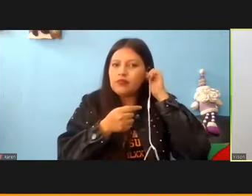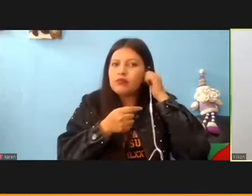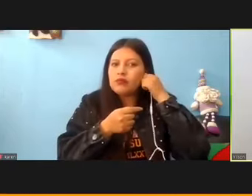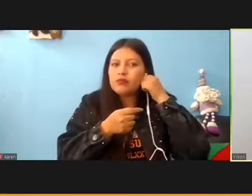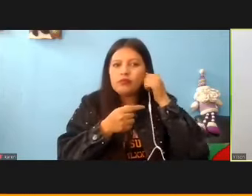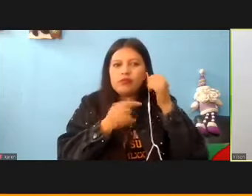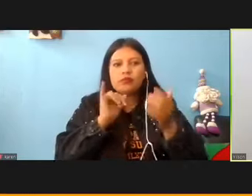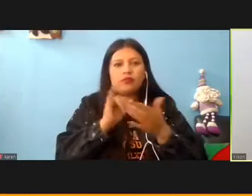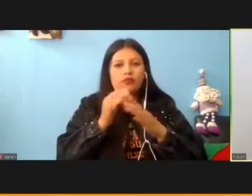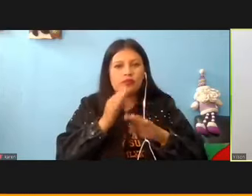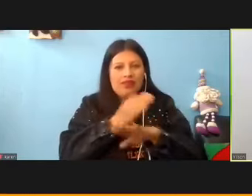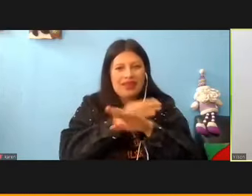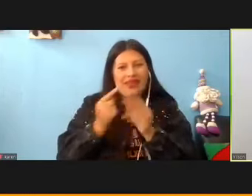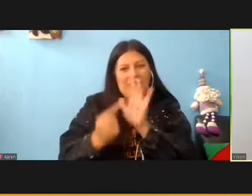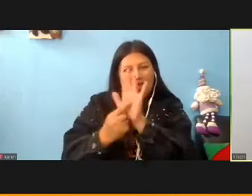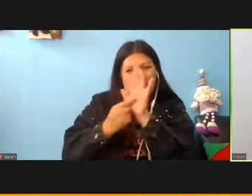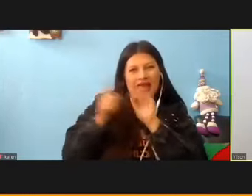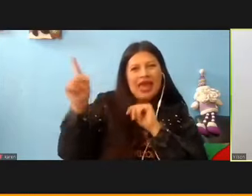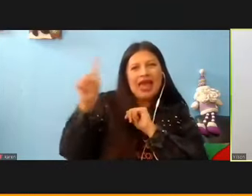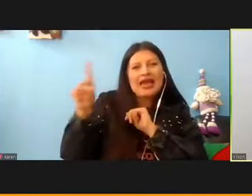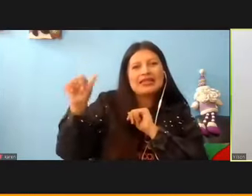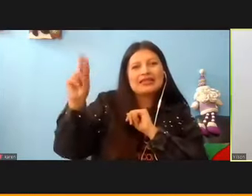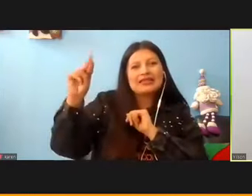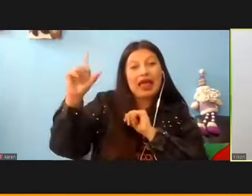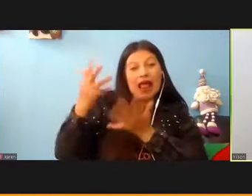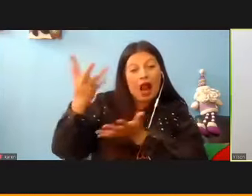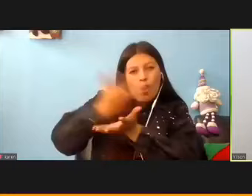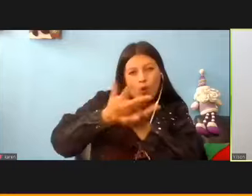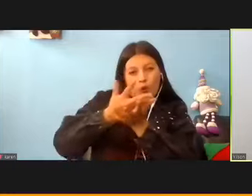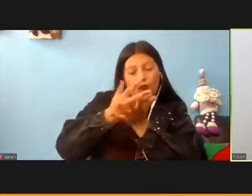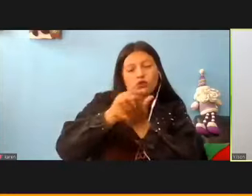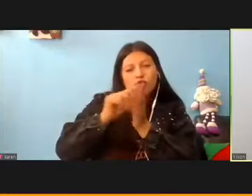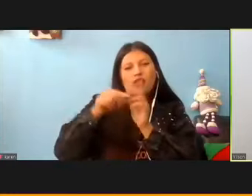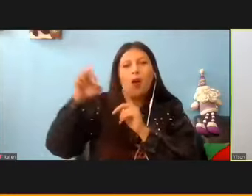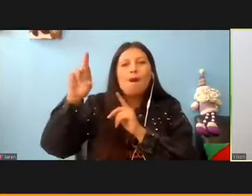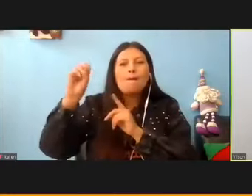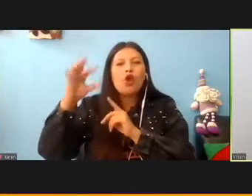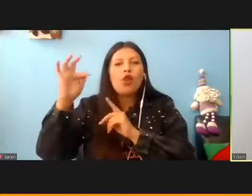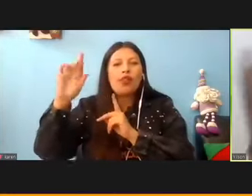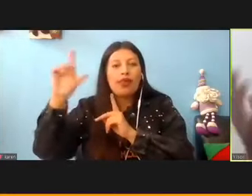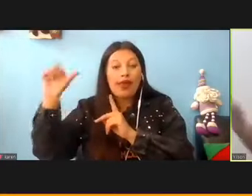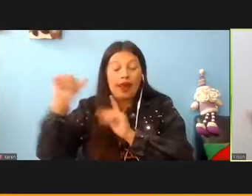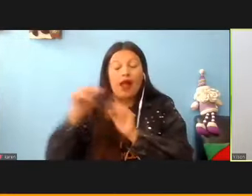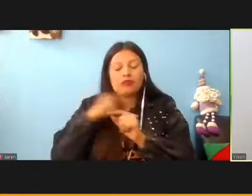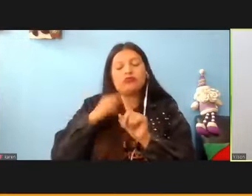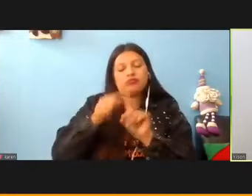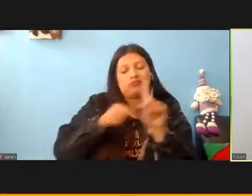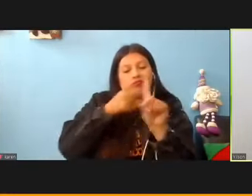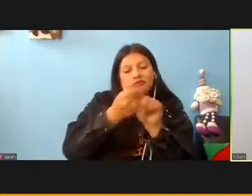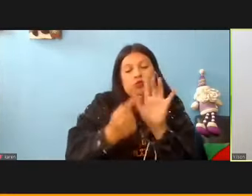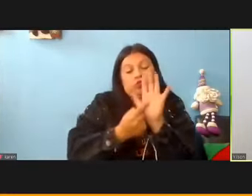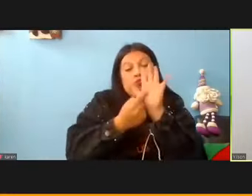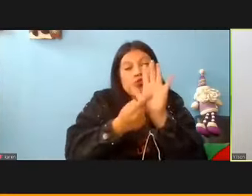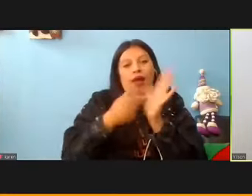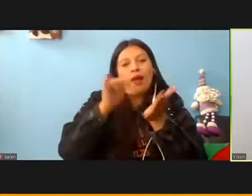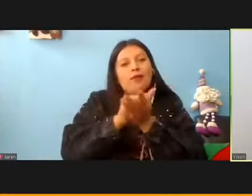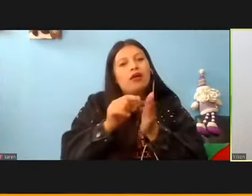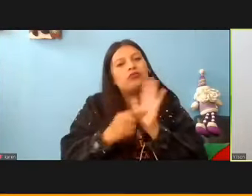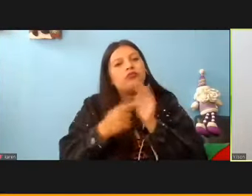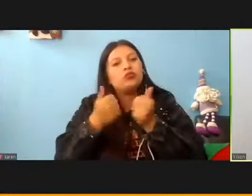Proterra presentó en la socialización, justo, digamos, para dejar, digamos, como en el